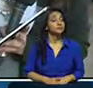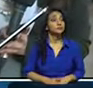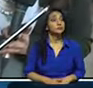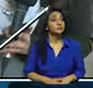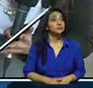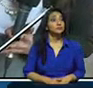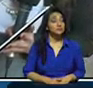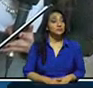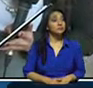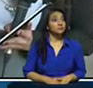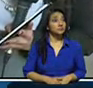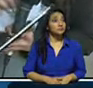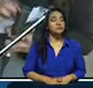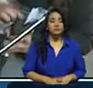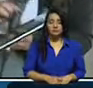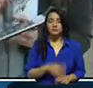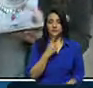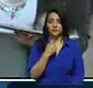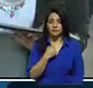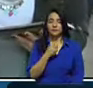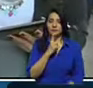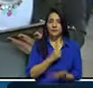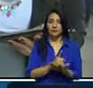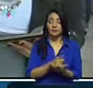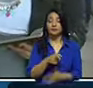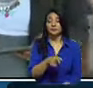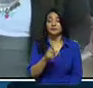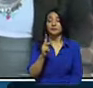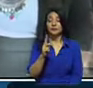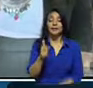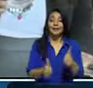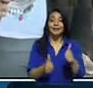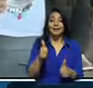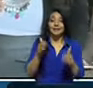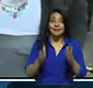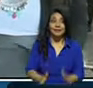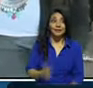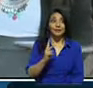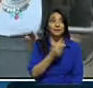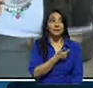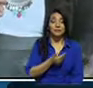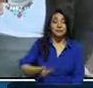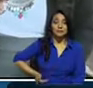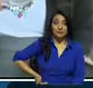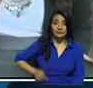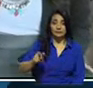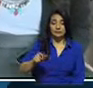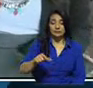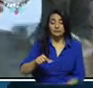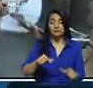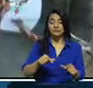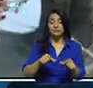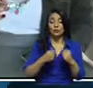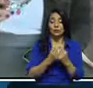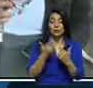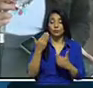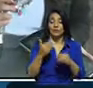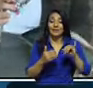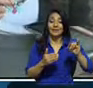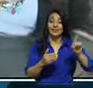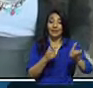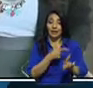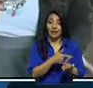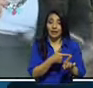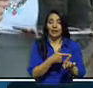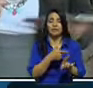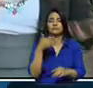Bueno, así es como lo ha mencionado Robert, pues la vicepresidenciable de este partido, de este movimiento político,